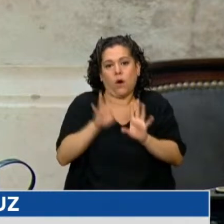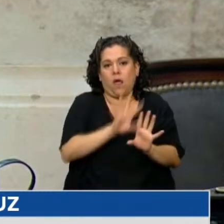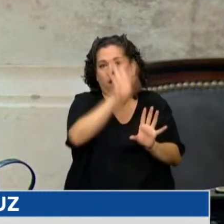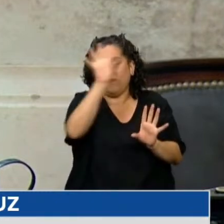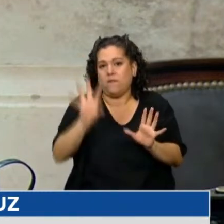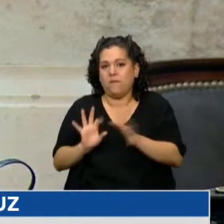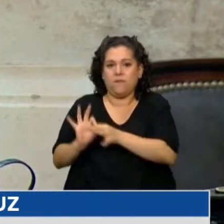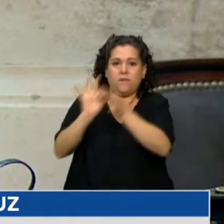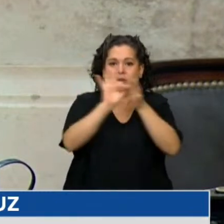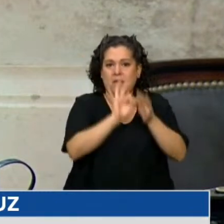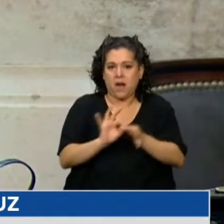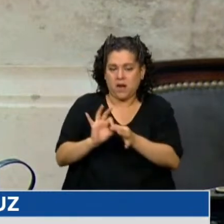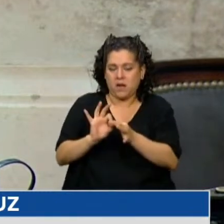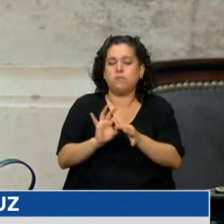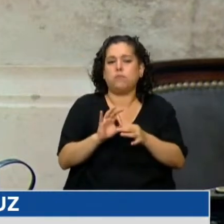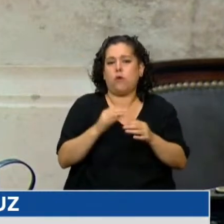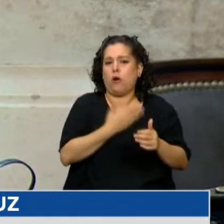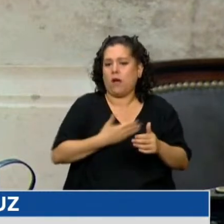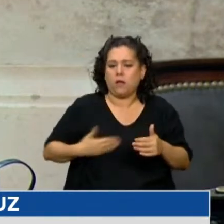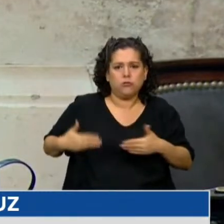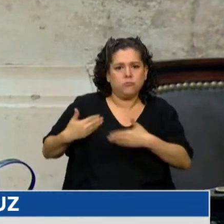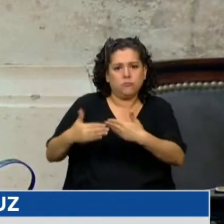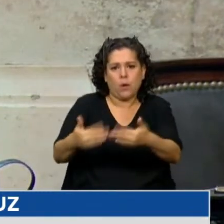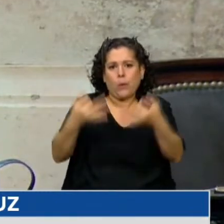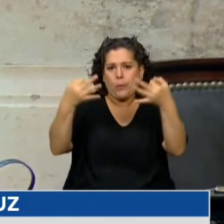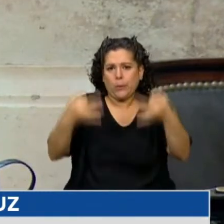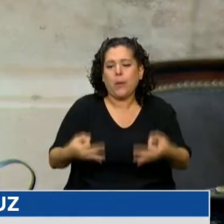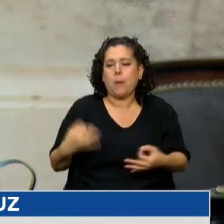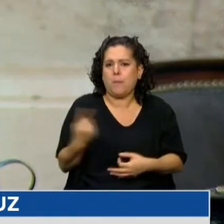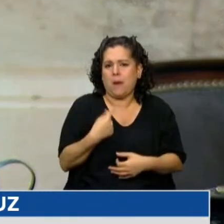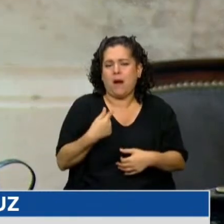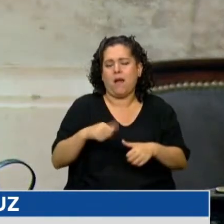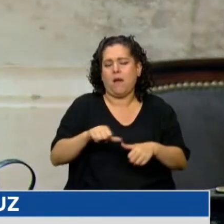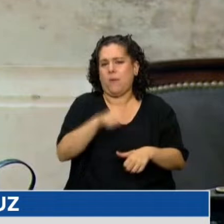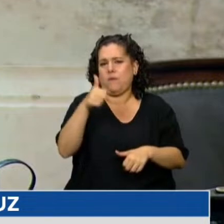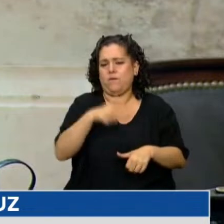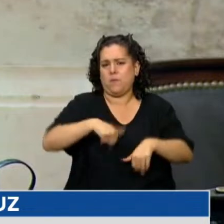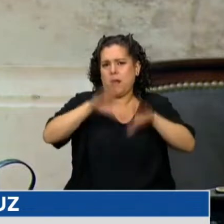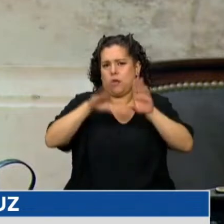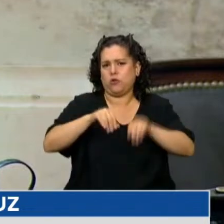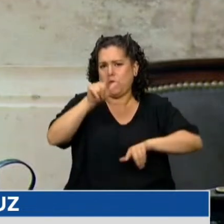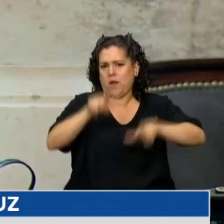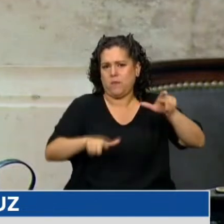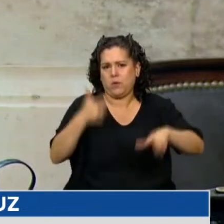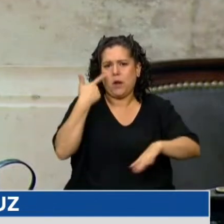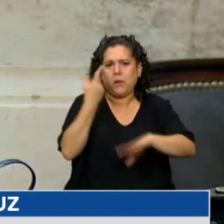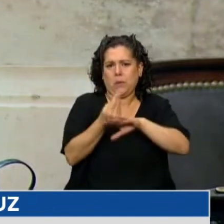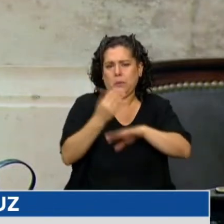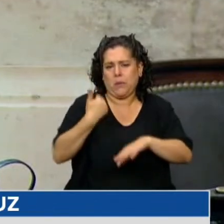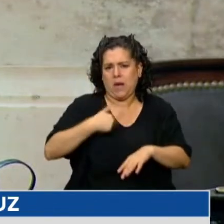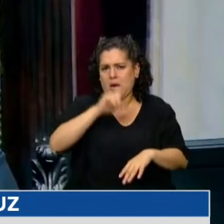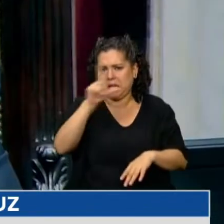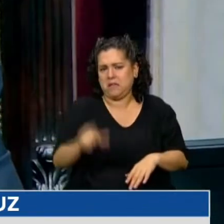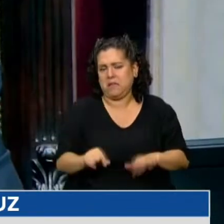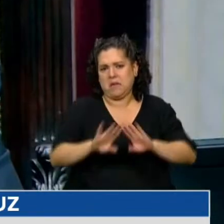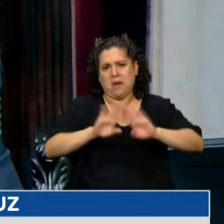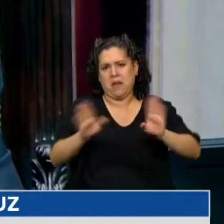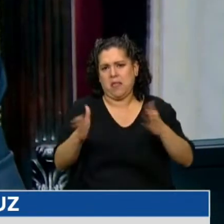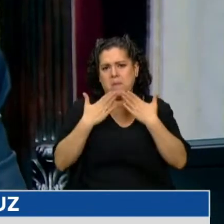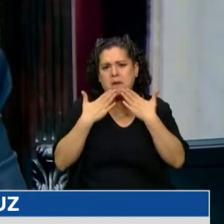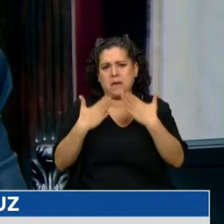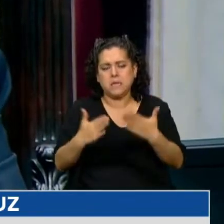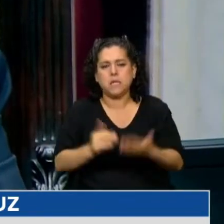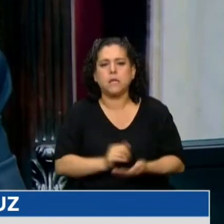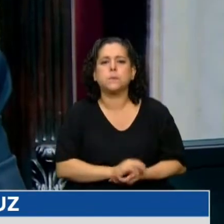buena gestión por el bien de todos nosotros y de cada uno de los habitantes de nuestra nación. Nada más, señor presidente.